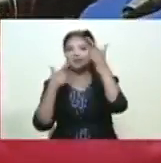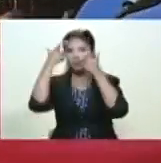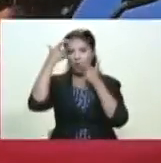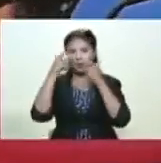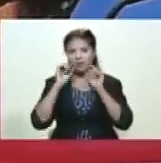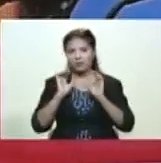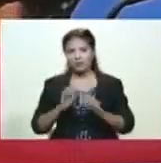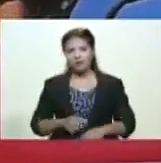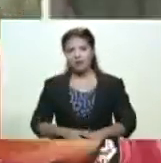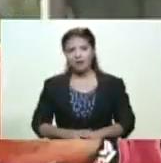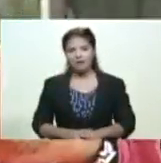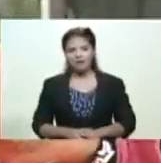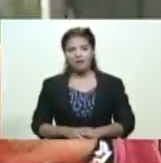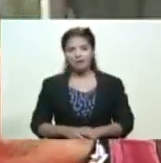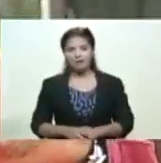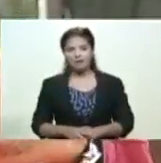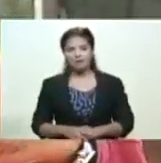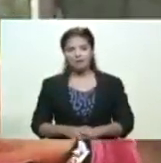metió.